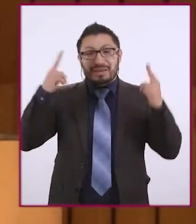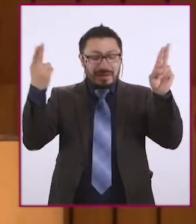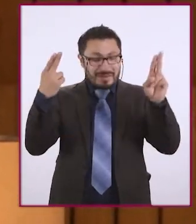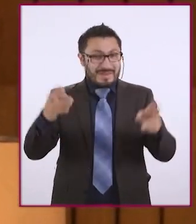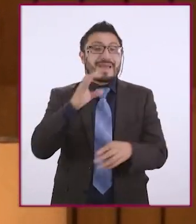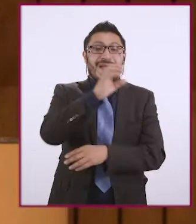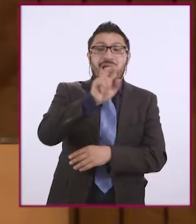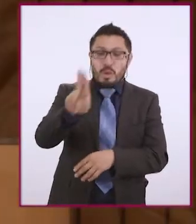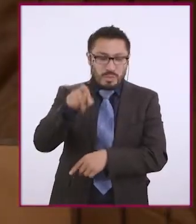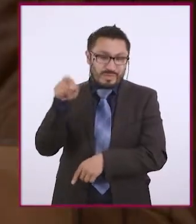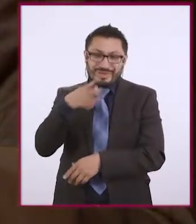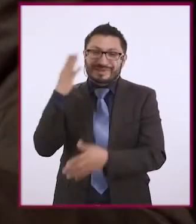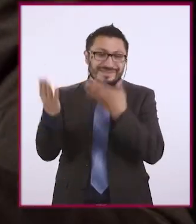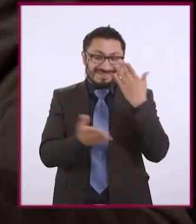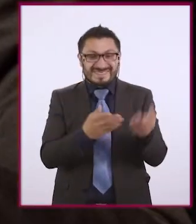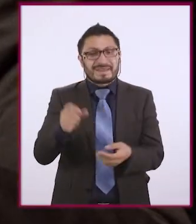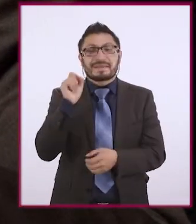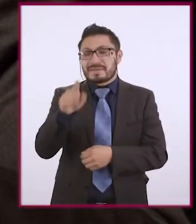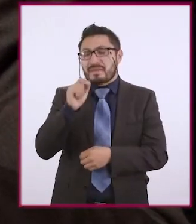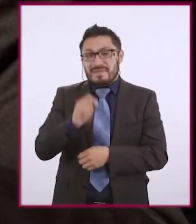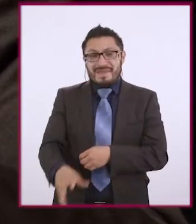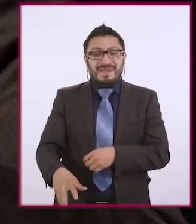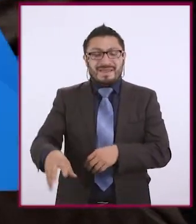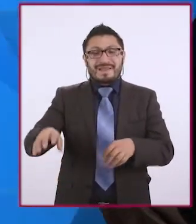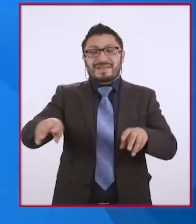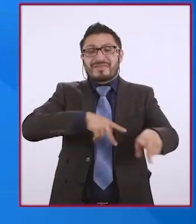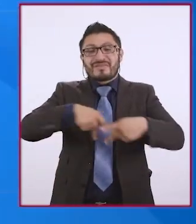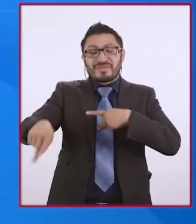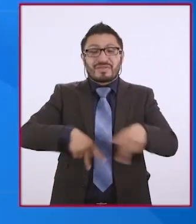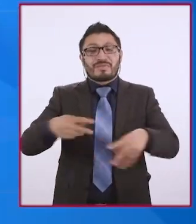Ciudad Universitaria, le va a los Pumas.